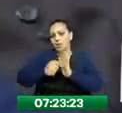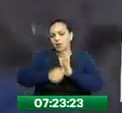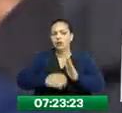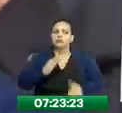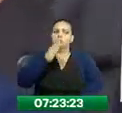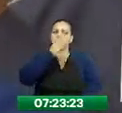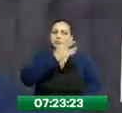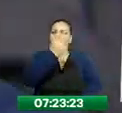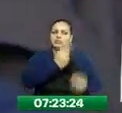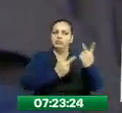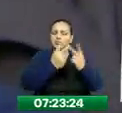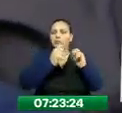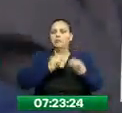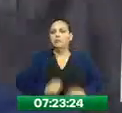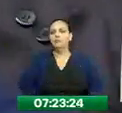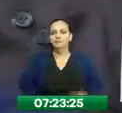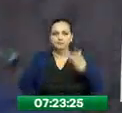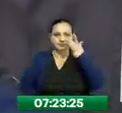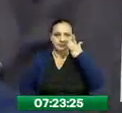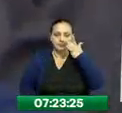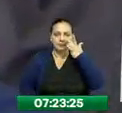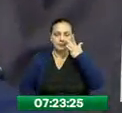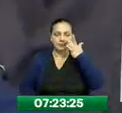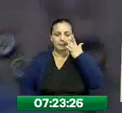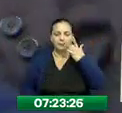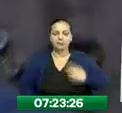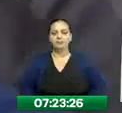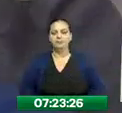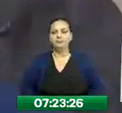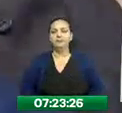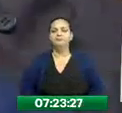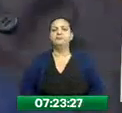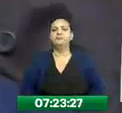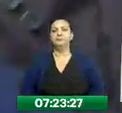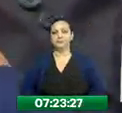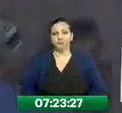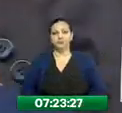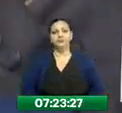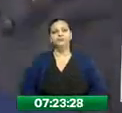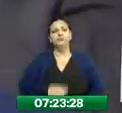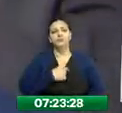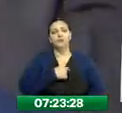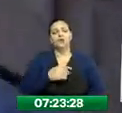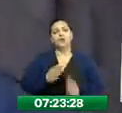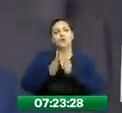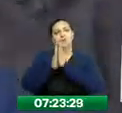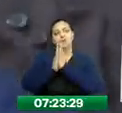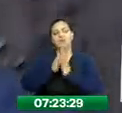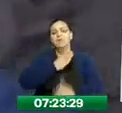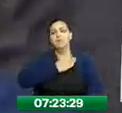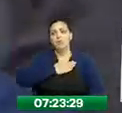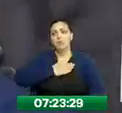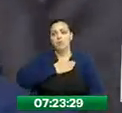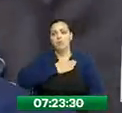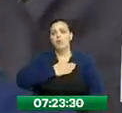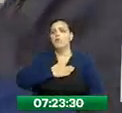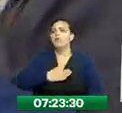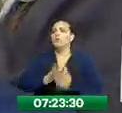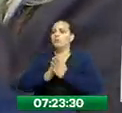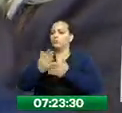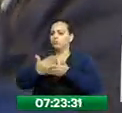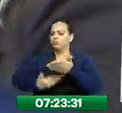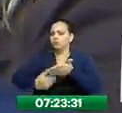Y entonces, con el ánimo de que el recurso de habeas corpus obviamente no tenga